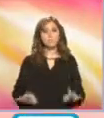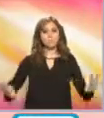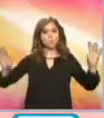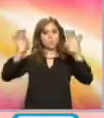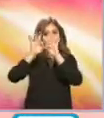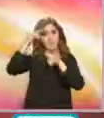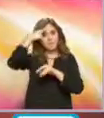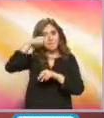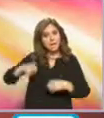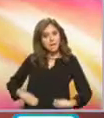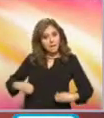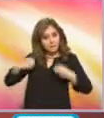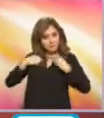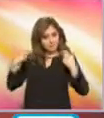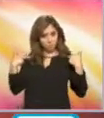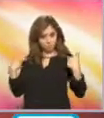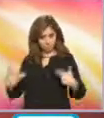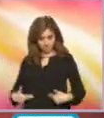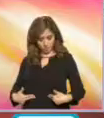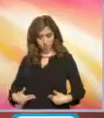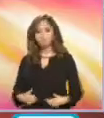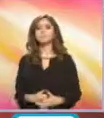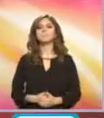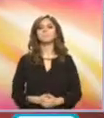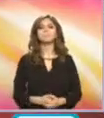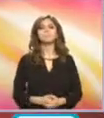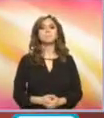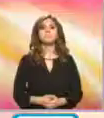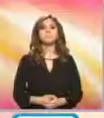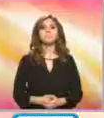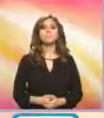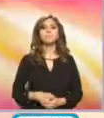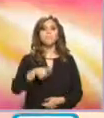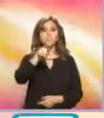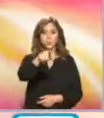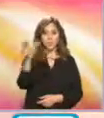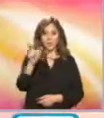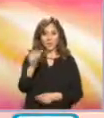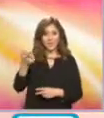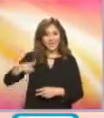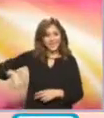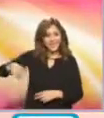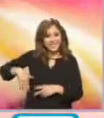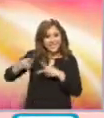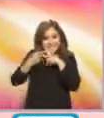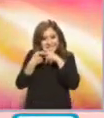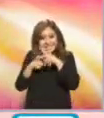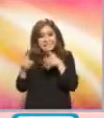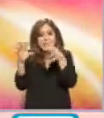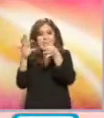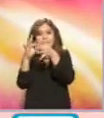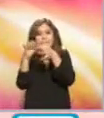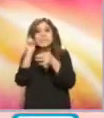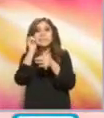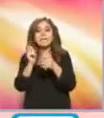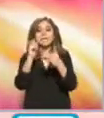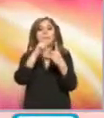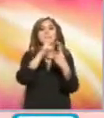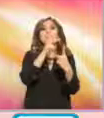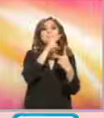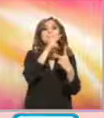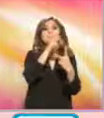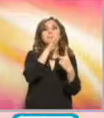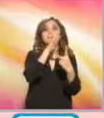Mira, Enrique, como lo describiste antes de entrar, esa extensión, me encantó cómo lo pusiste, como esa extensión de los padres en el